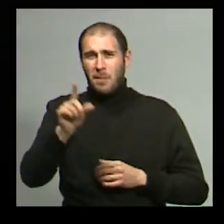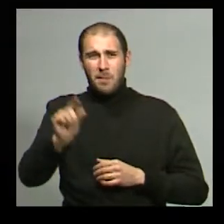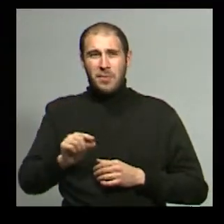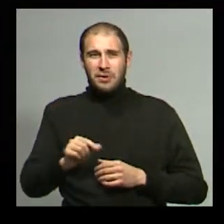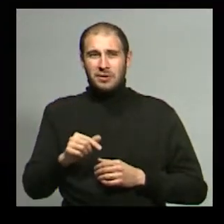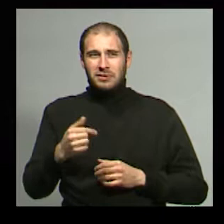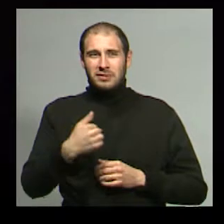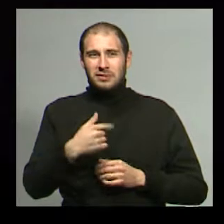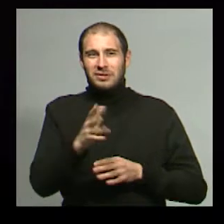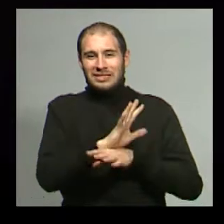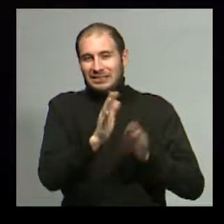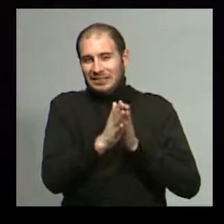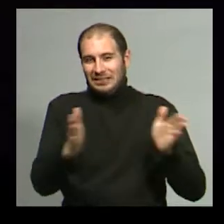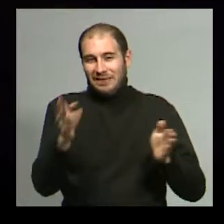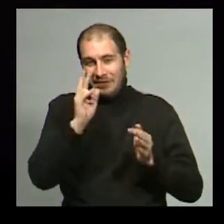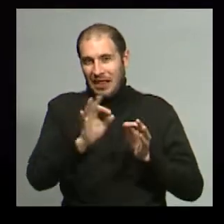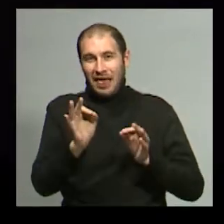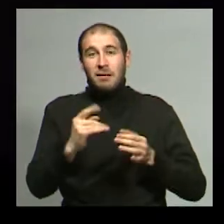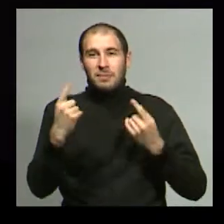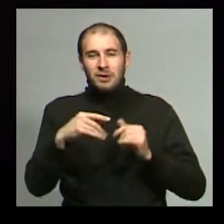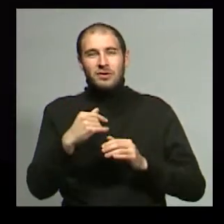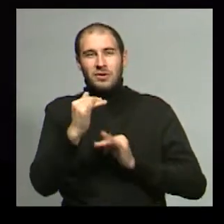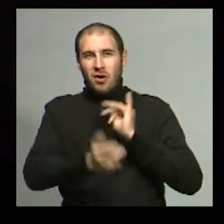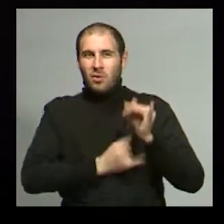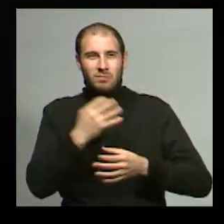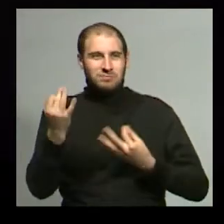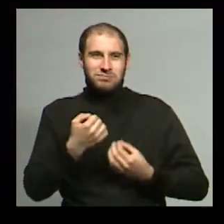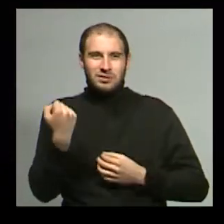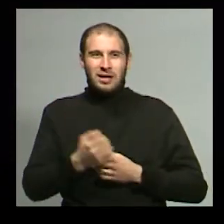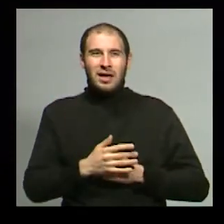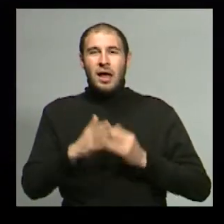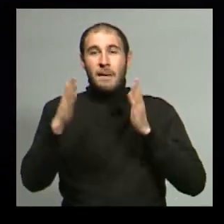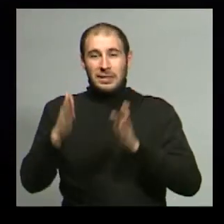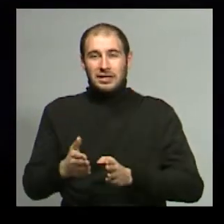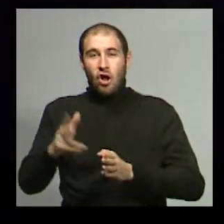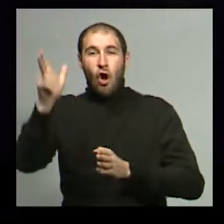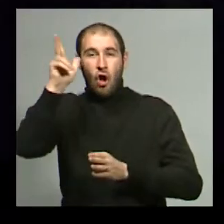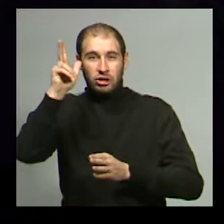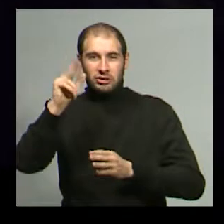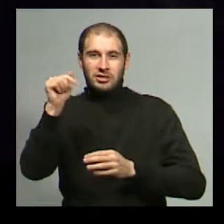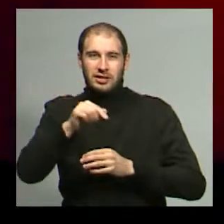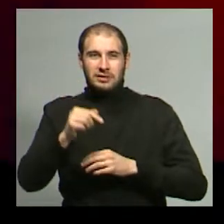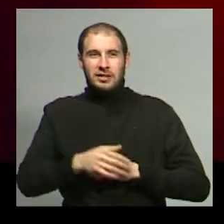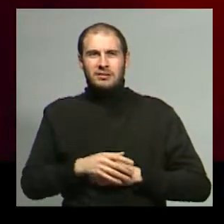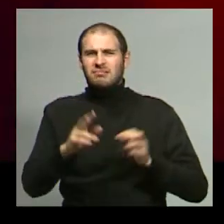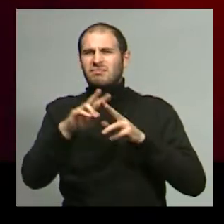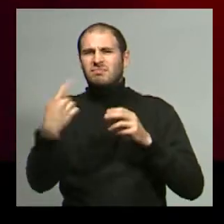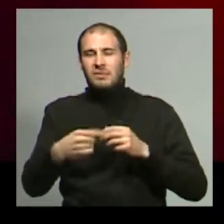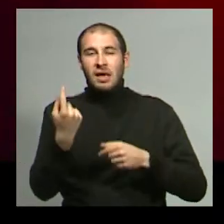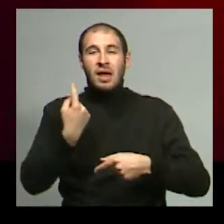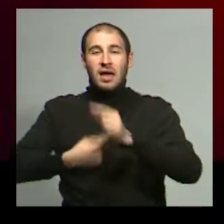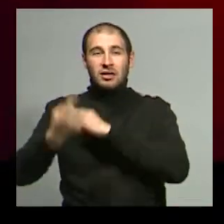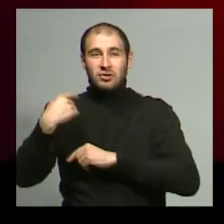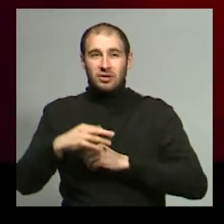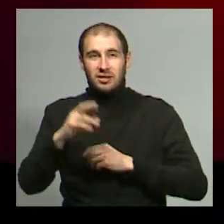no ha visto la saga de Star Wars, pero te la muy, muy recomiendo. El episodio 8 de Star Wars trata de la historia